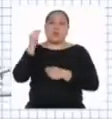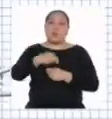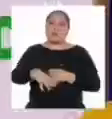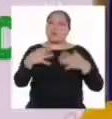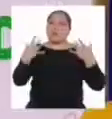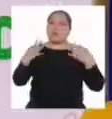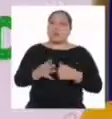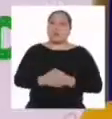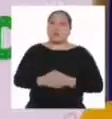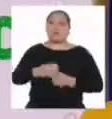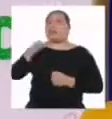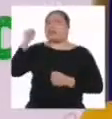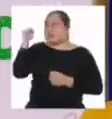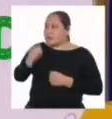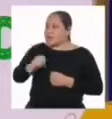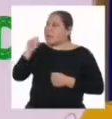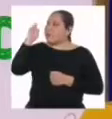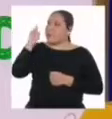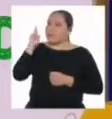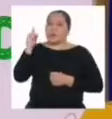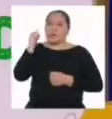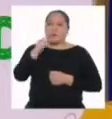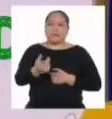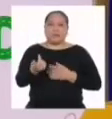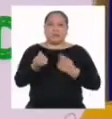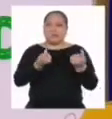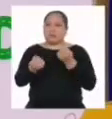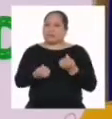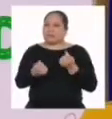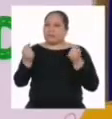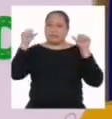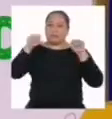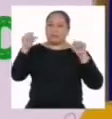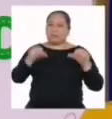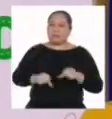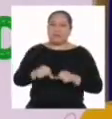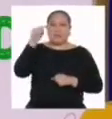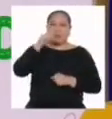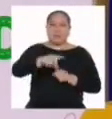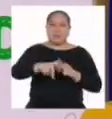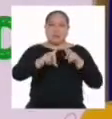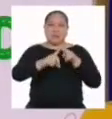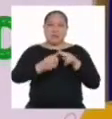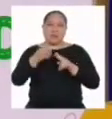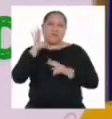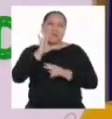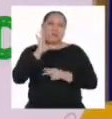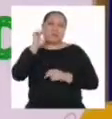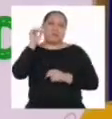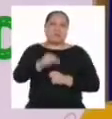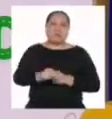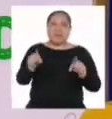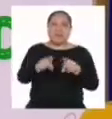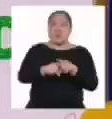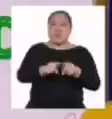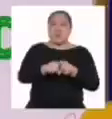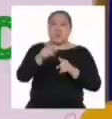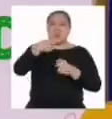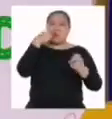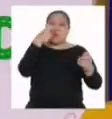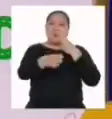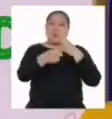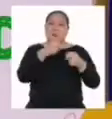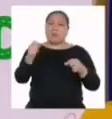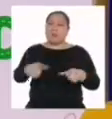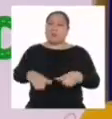primer momento. Sí, profesora, el manejo inadecuado de desechos es la fuente de la contaminación y en consecuencia termina siendo un